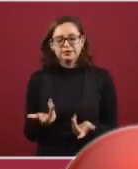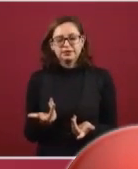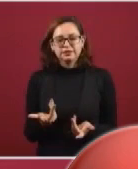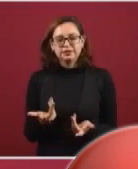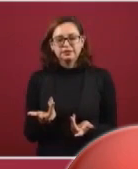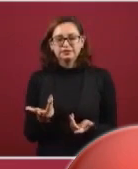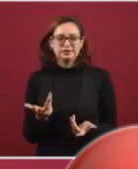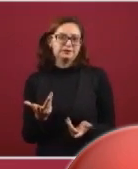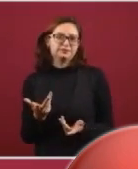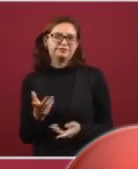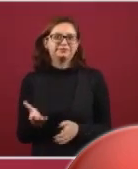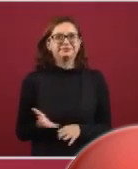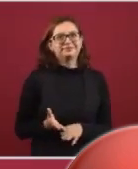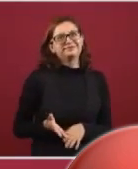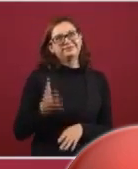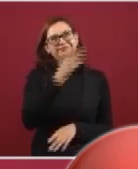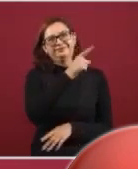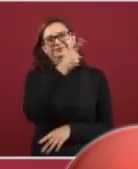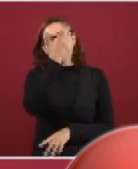Clinton.